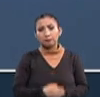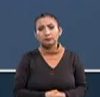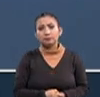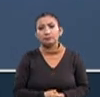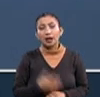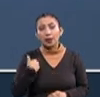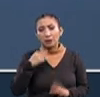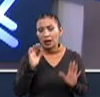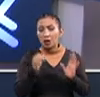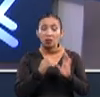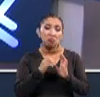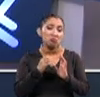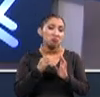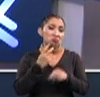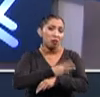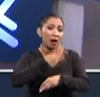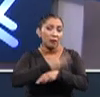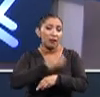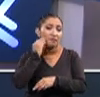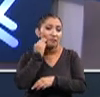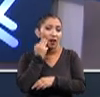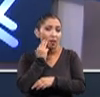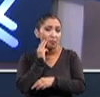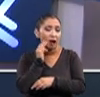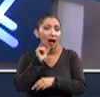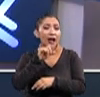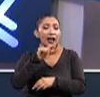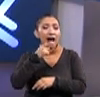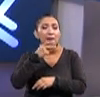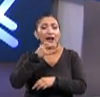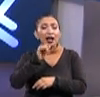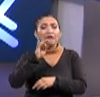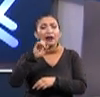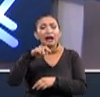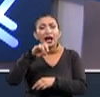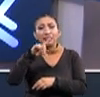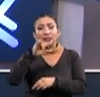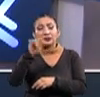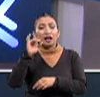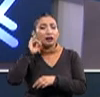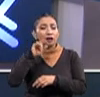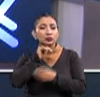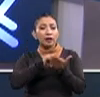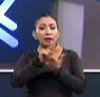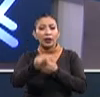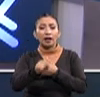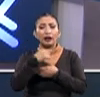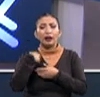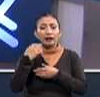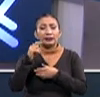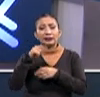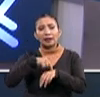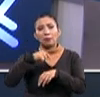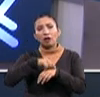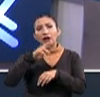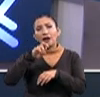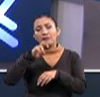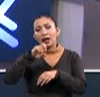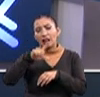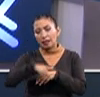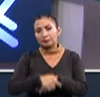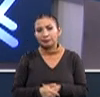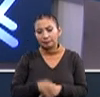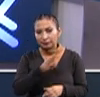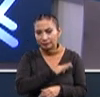Y pues en mi página web de Facebook, Ana Gabriela Fernández, y Twitter, @tempo de Ravel. O sea, por ahí me pueden estar